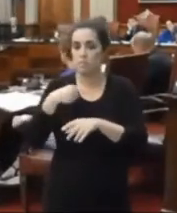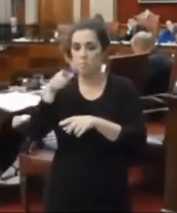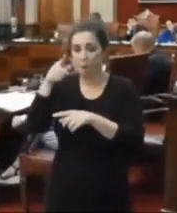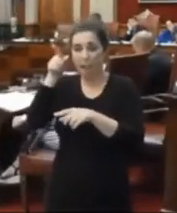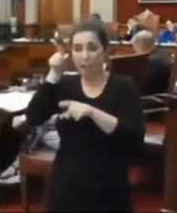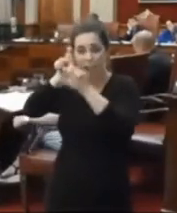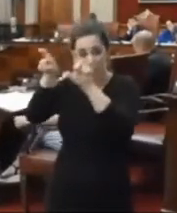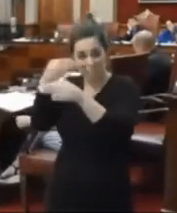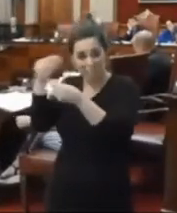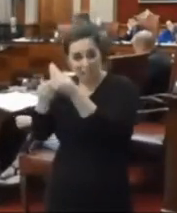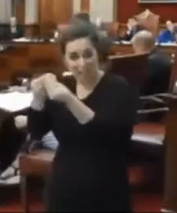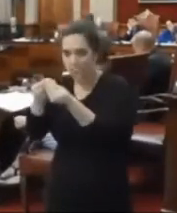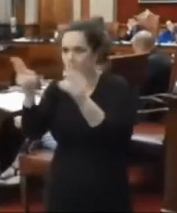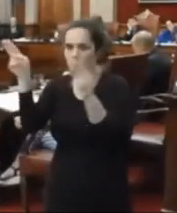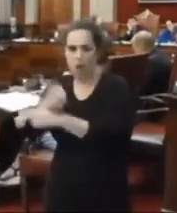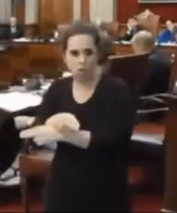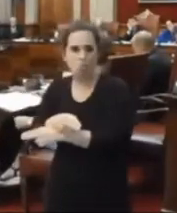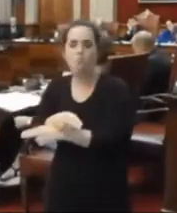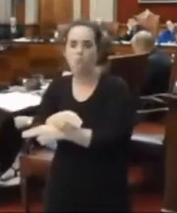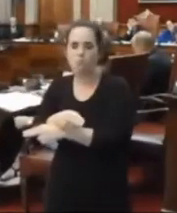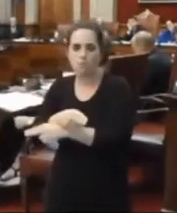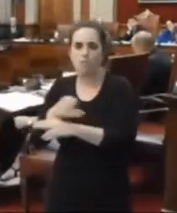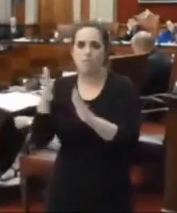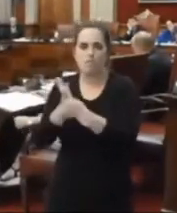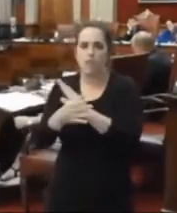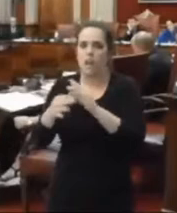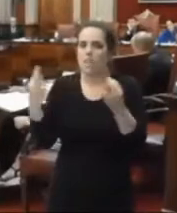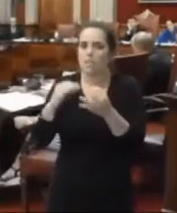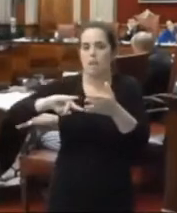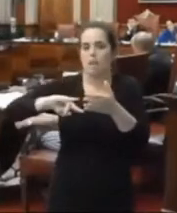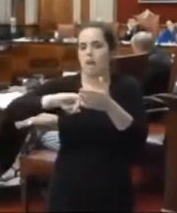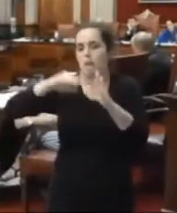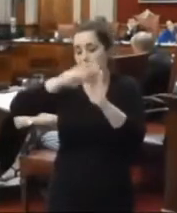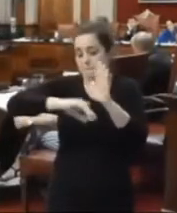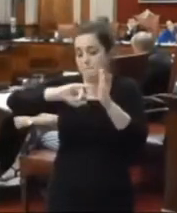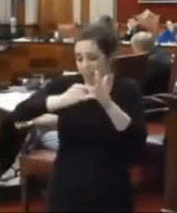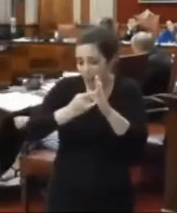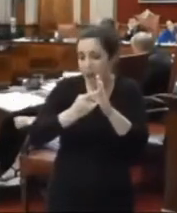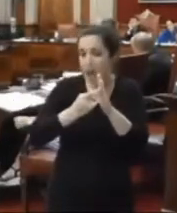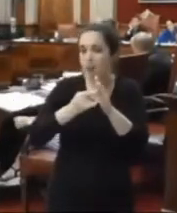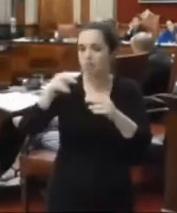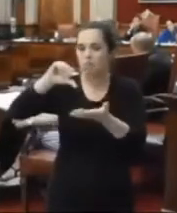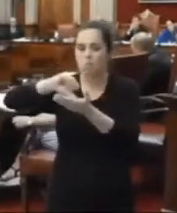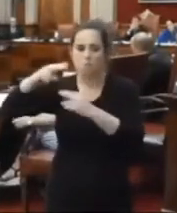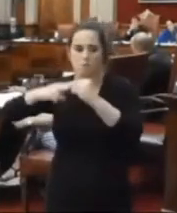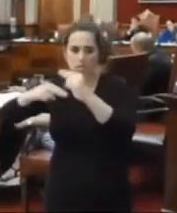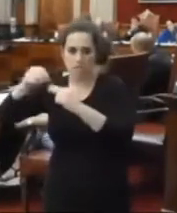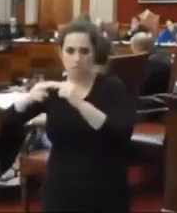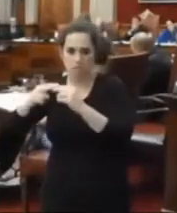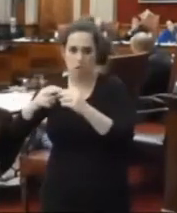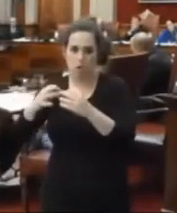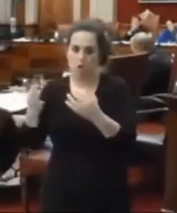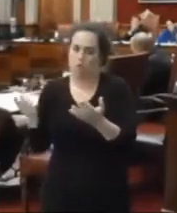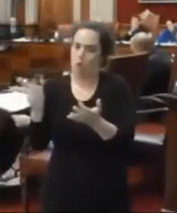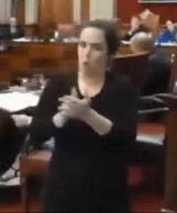actuado y retrotraer el plan de la urbanización con anterioridad al año